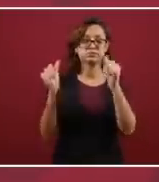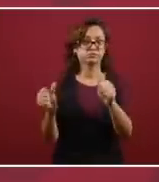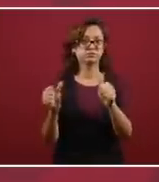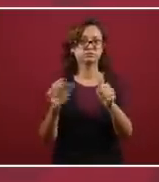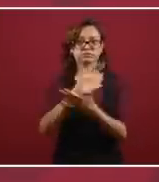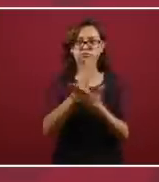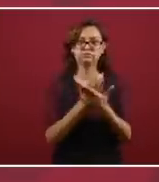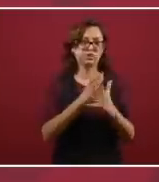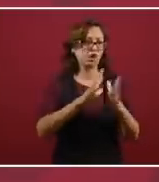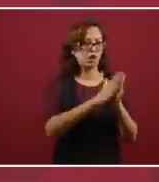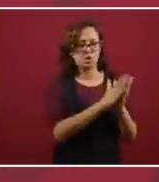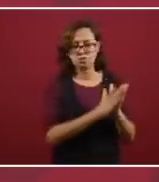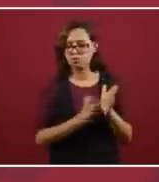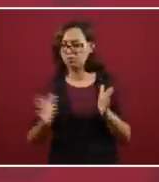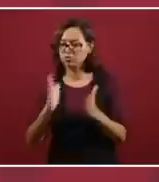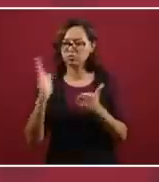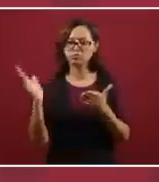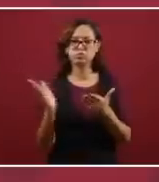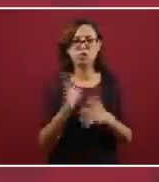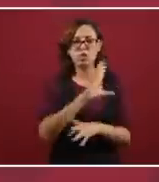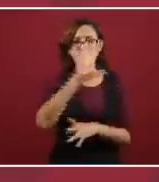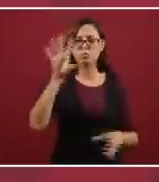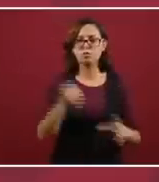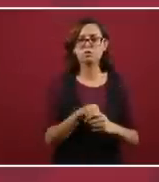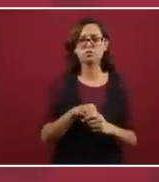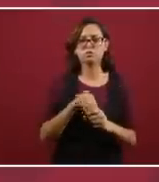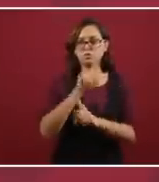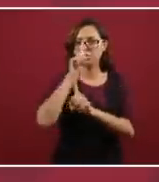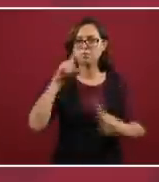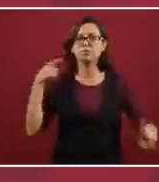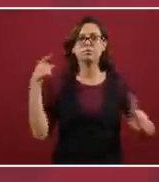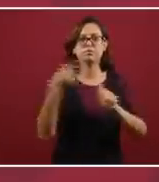Es construir un país con bienestar,